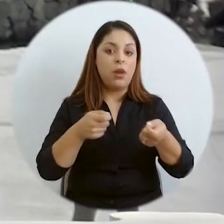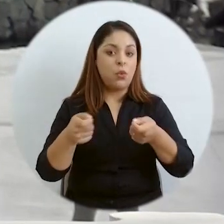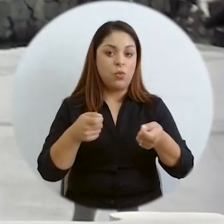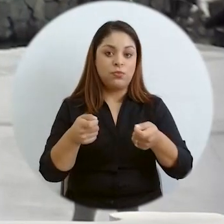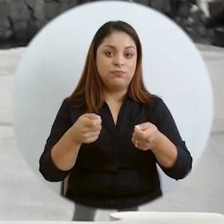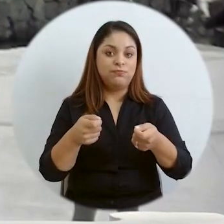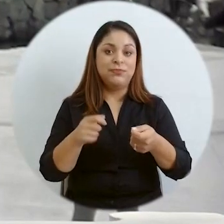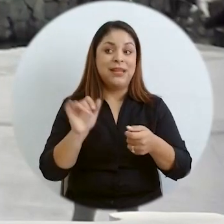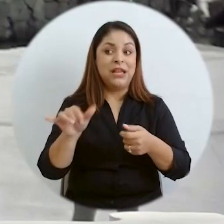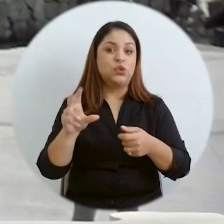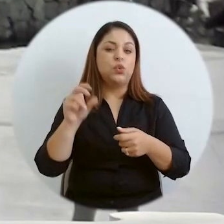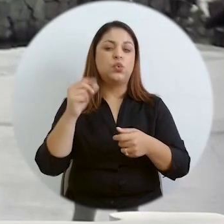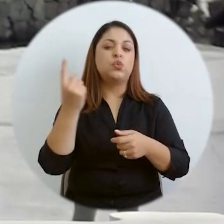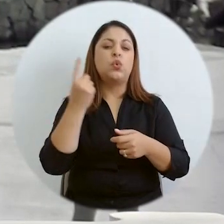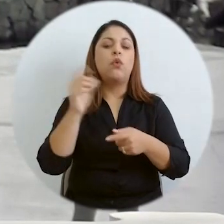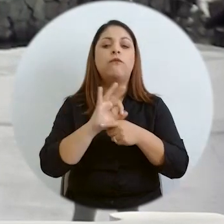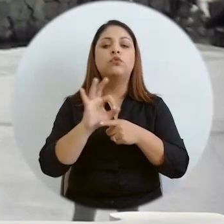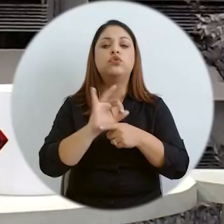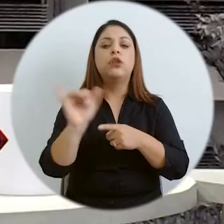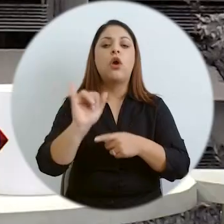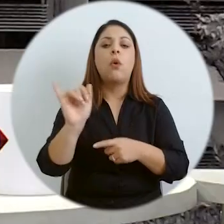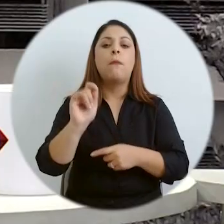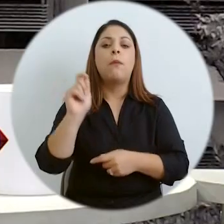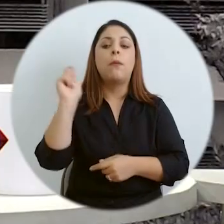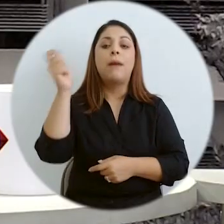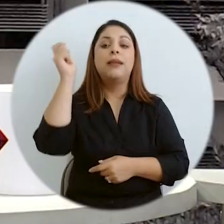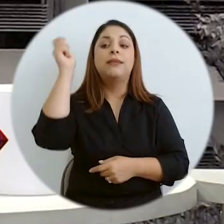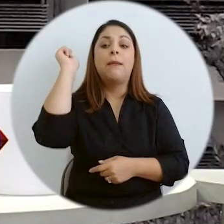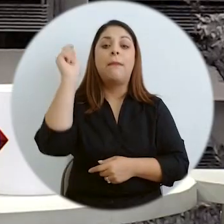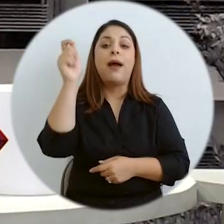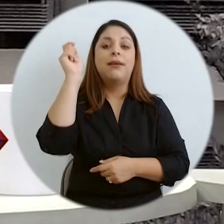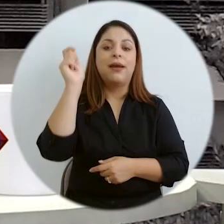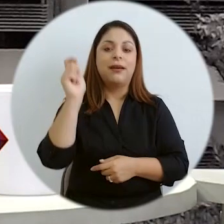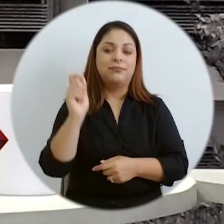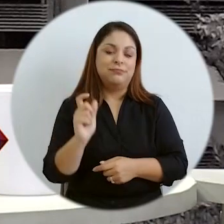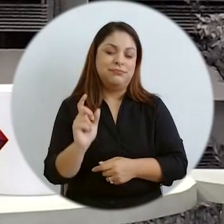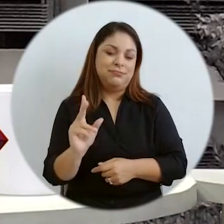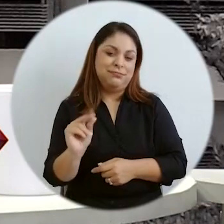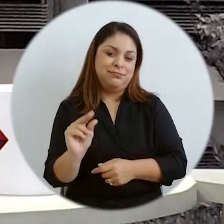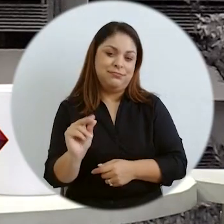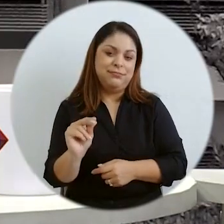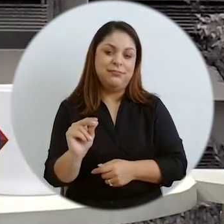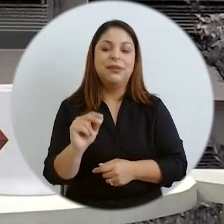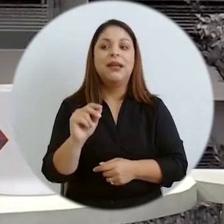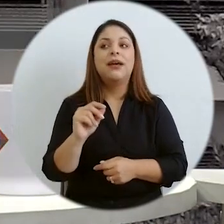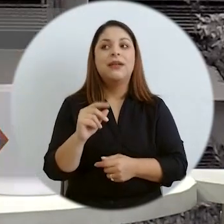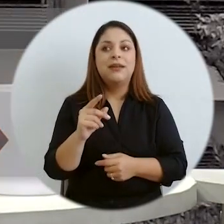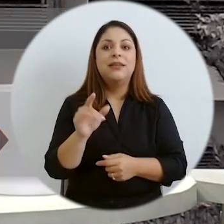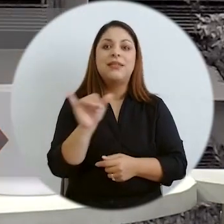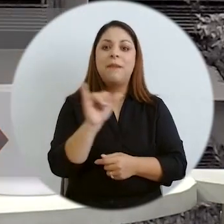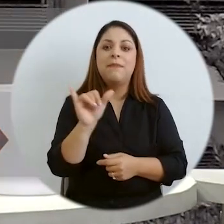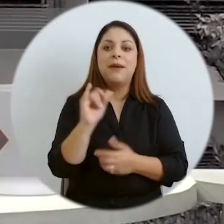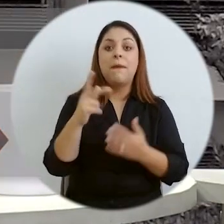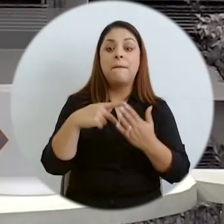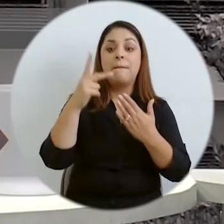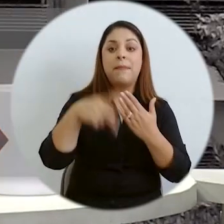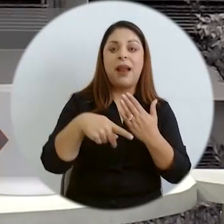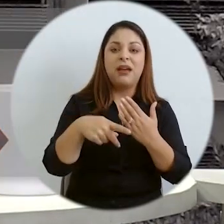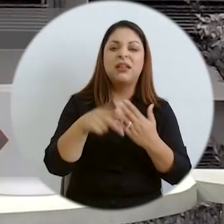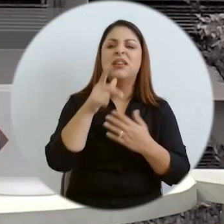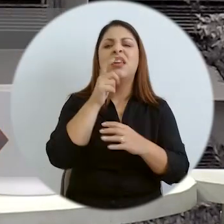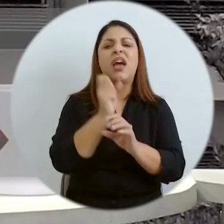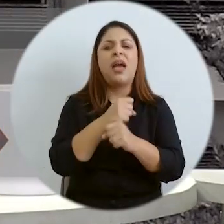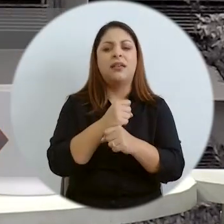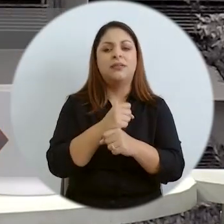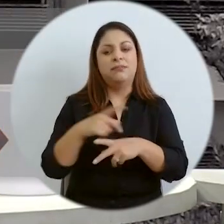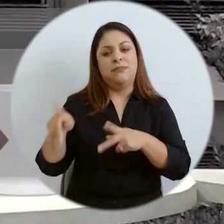reguladores no funcionan como una varita mágica, y son también planes que son elaborados por la gente, por las